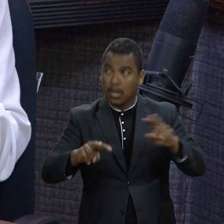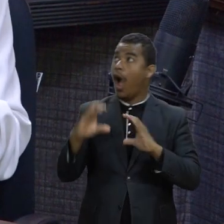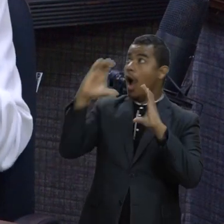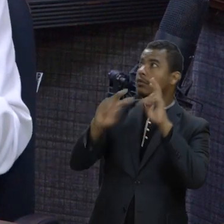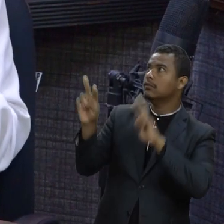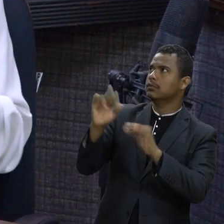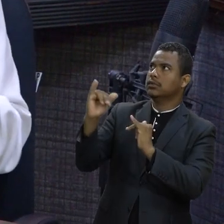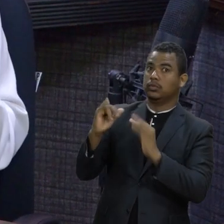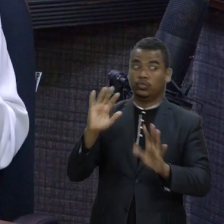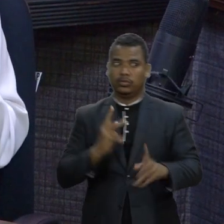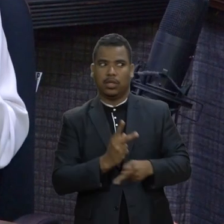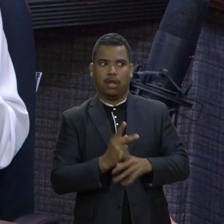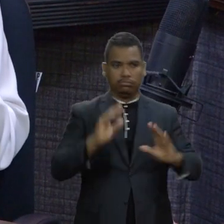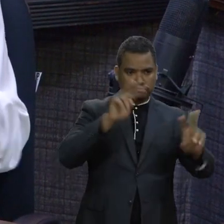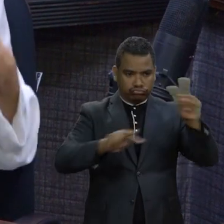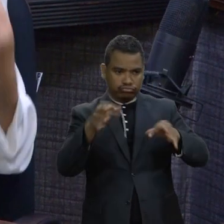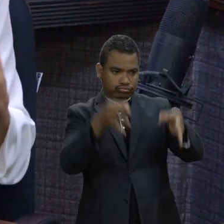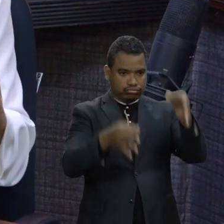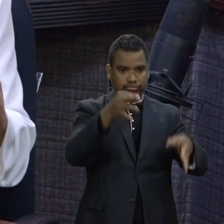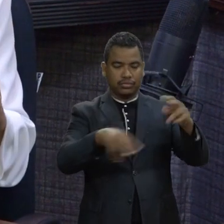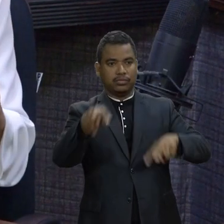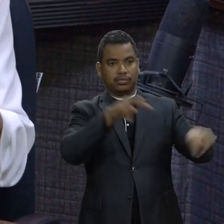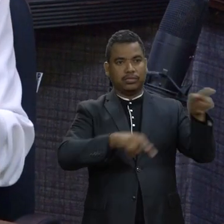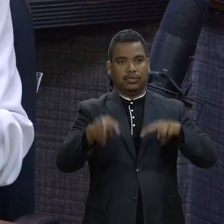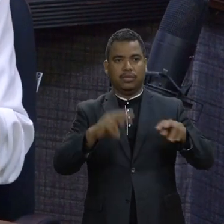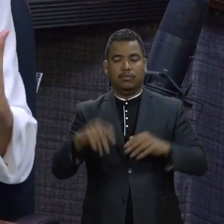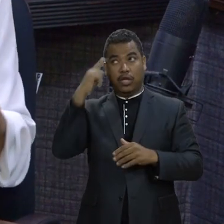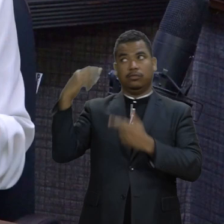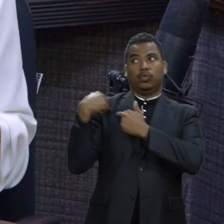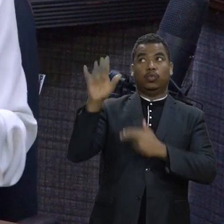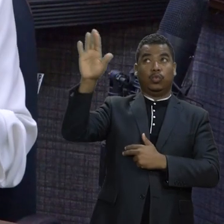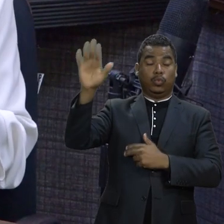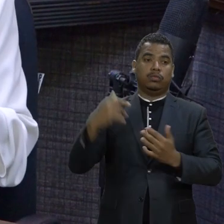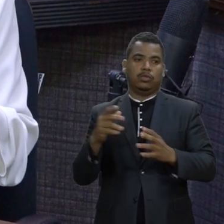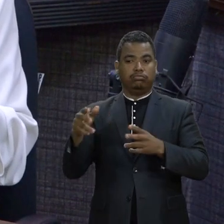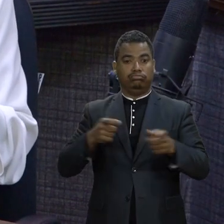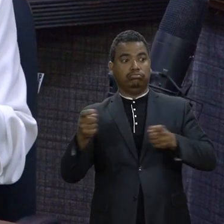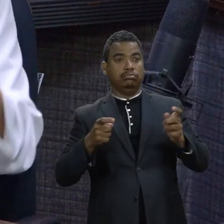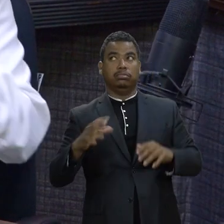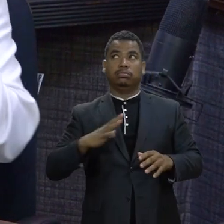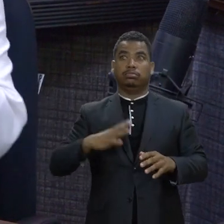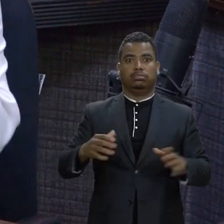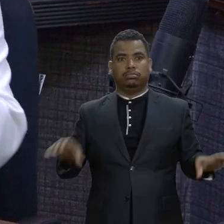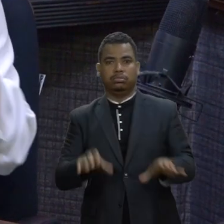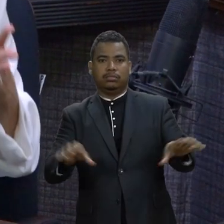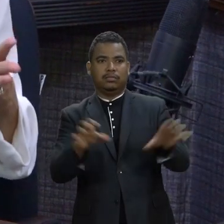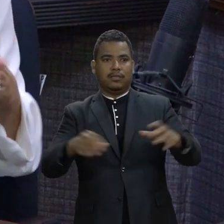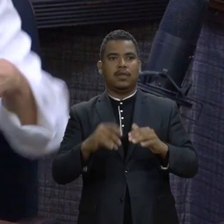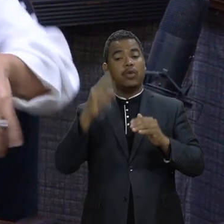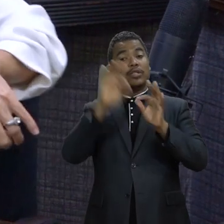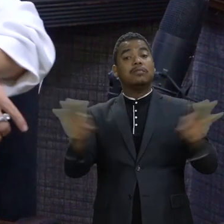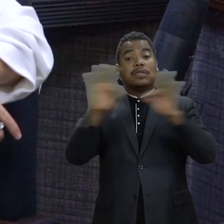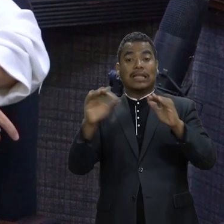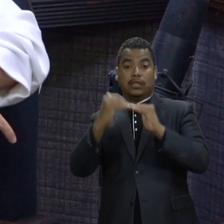es esencialmente impuntual, al menos cuando uh-huh. fue presidente. Sí, impuntual. ¿Y qué pasaba? Que todo el mundo llegaba tarde a todos los